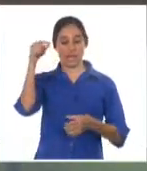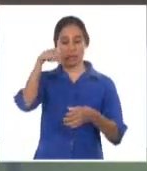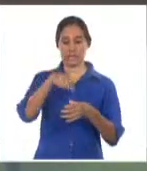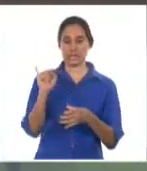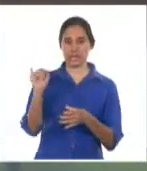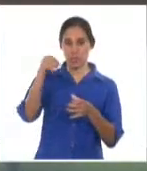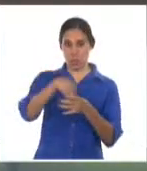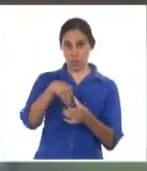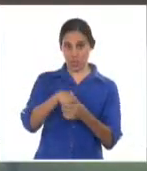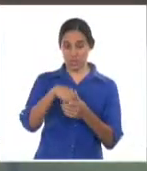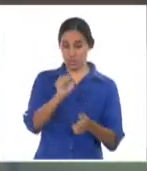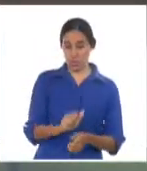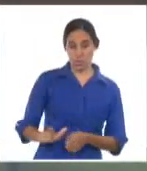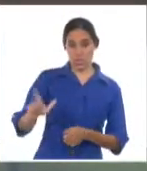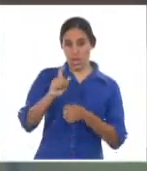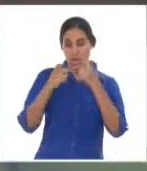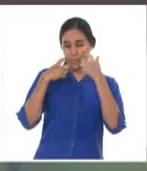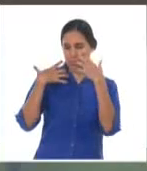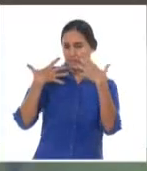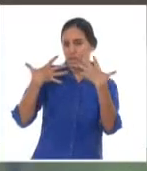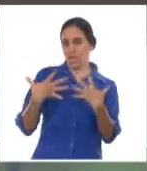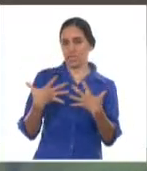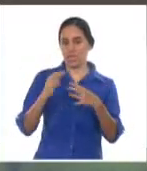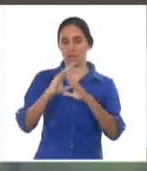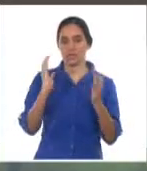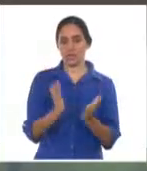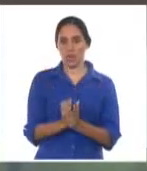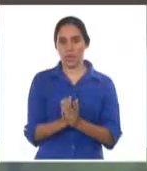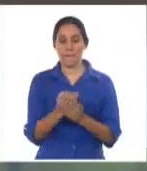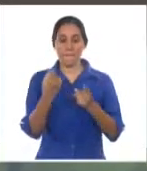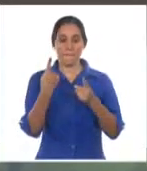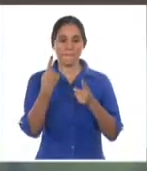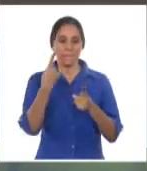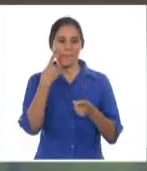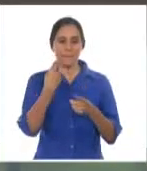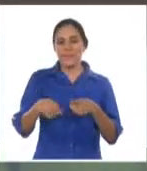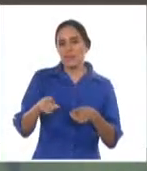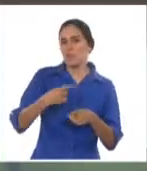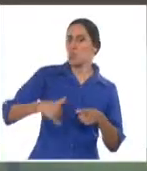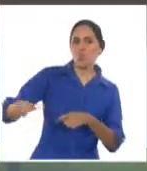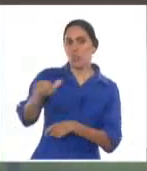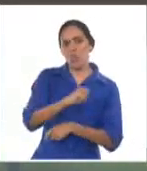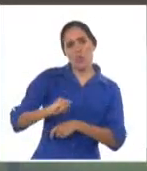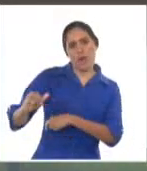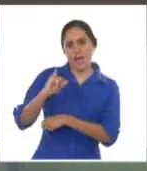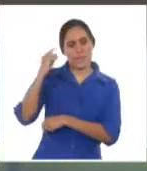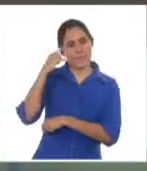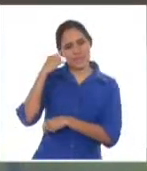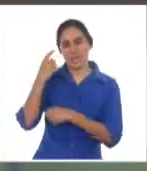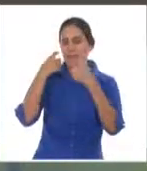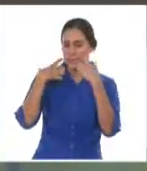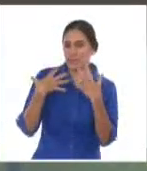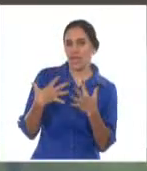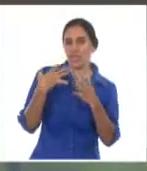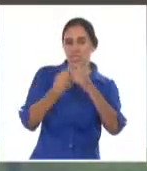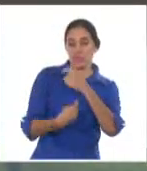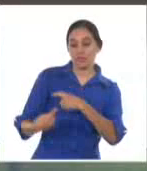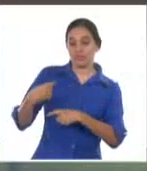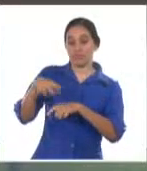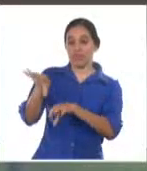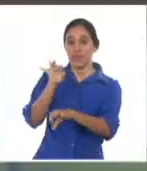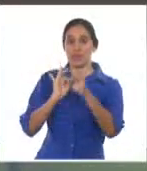hecho no nos puede conducir a pensar que no existen inequidades de género. Pese a lo avanzado, todavía se encuentran arraigadas